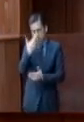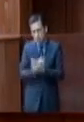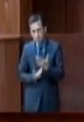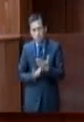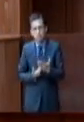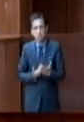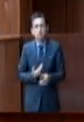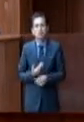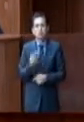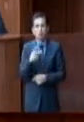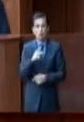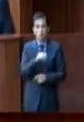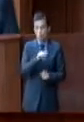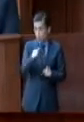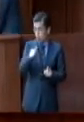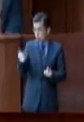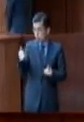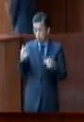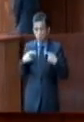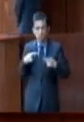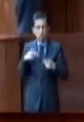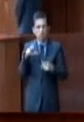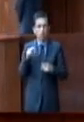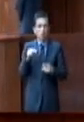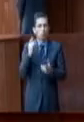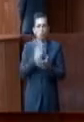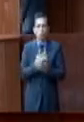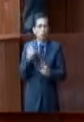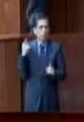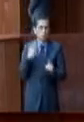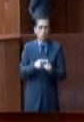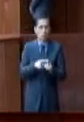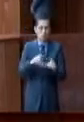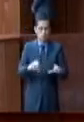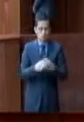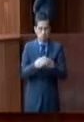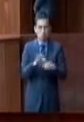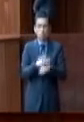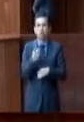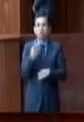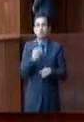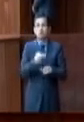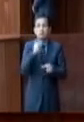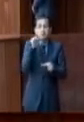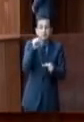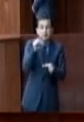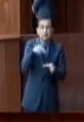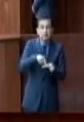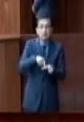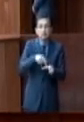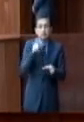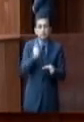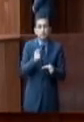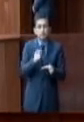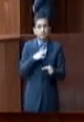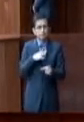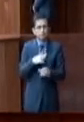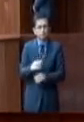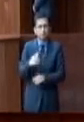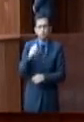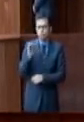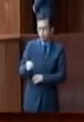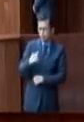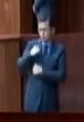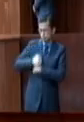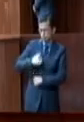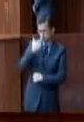así no ningún otro de los sujetos denunciados en tanto que el propio sindicato es el que el que asume la